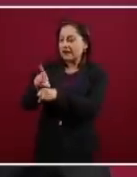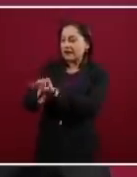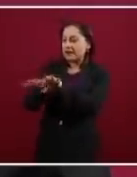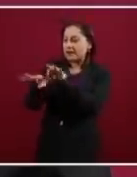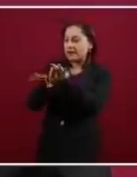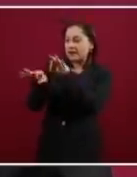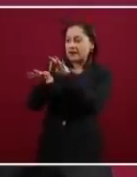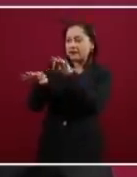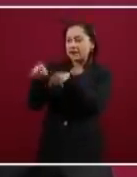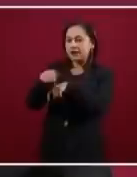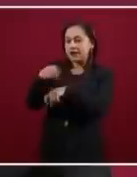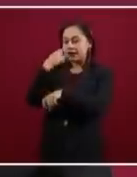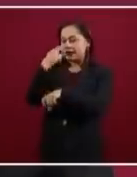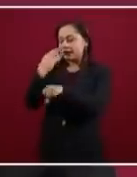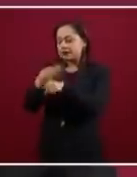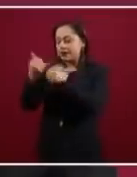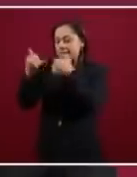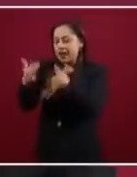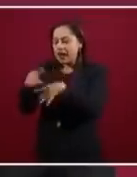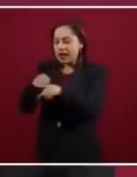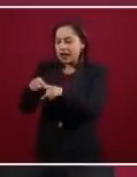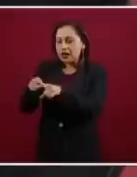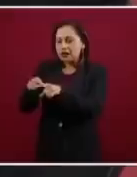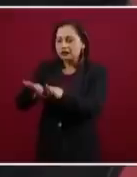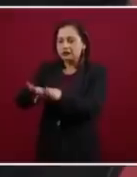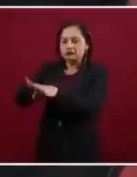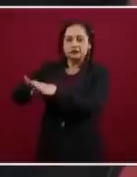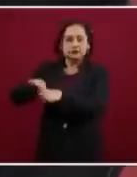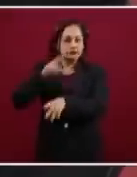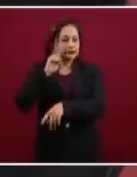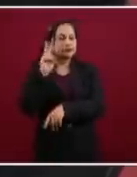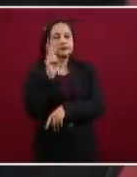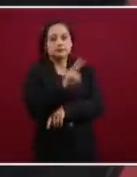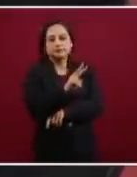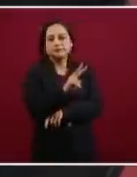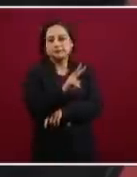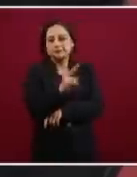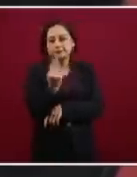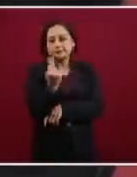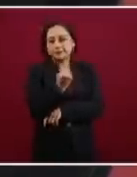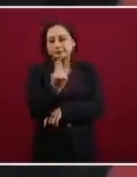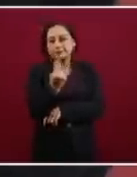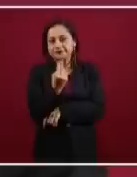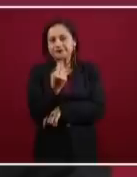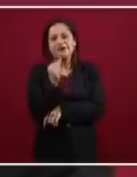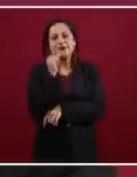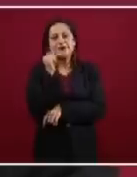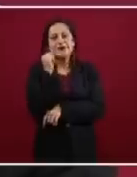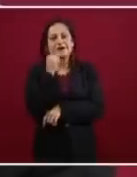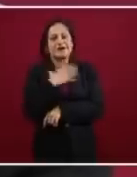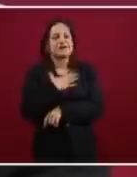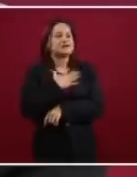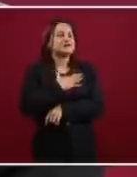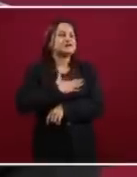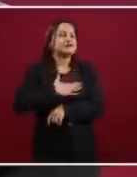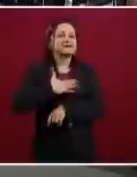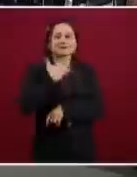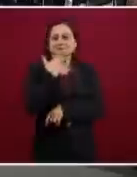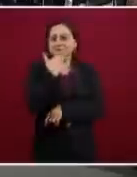de toda mi responsabilidad y este lo disfruté bastante